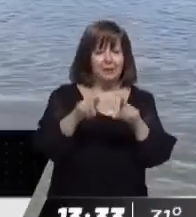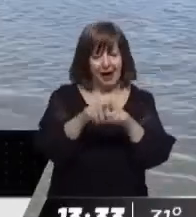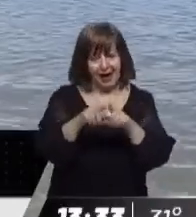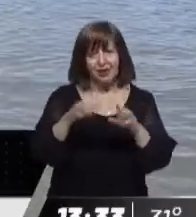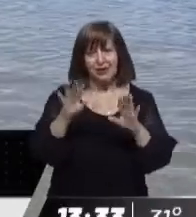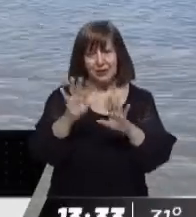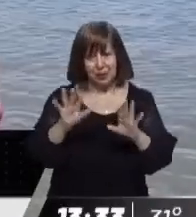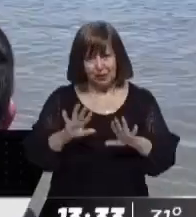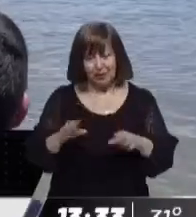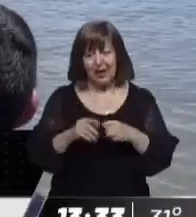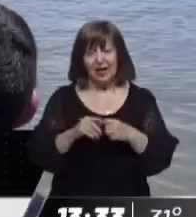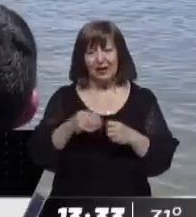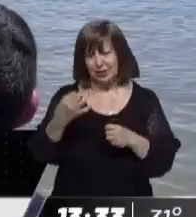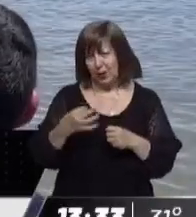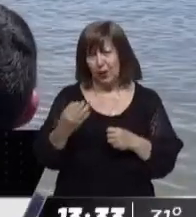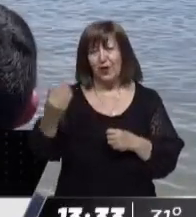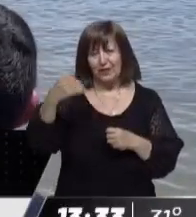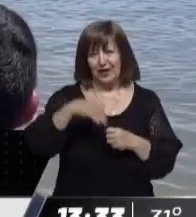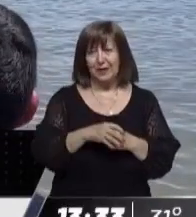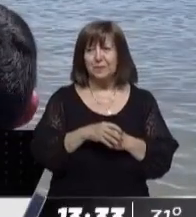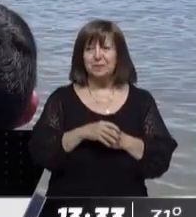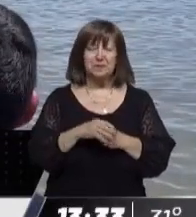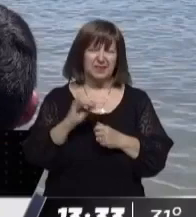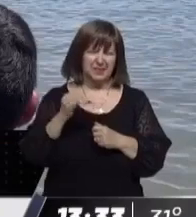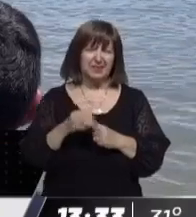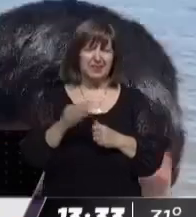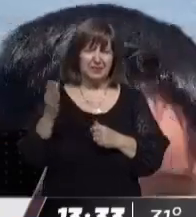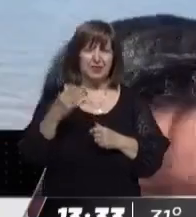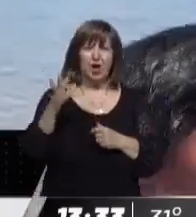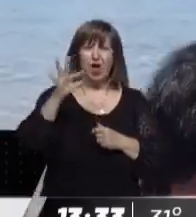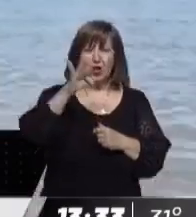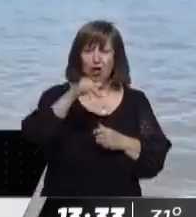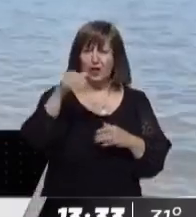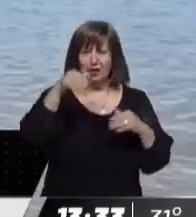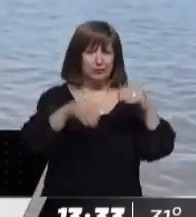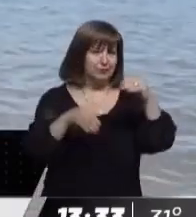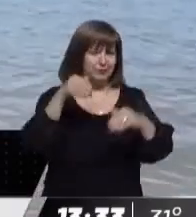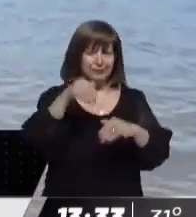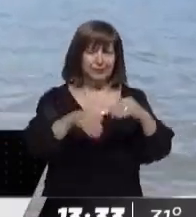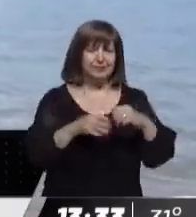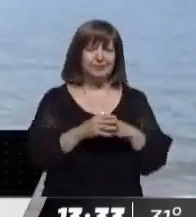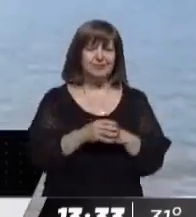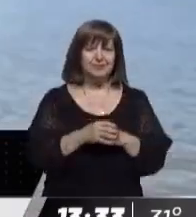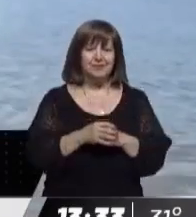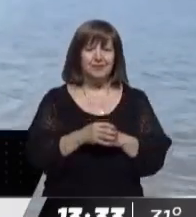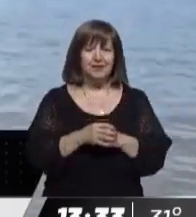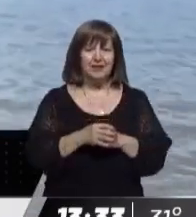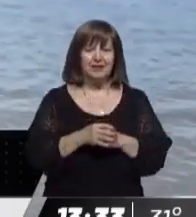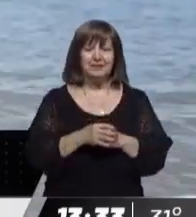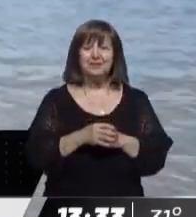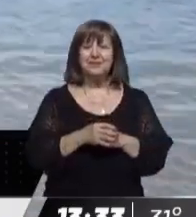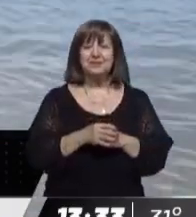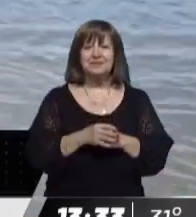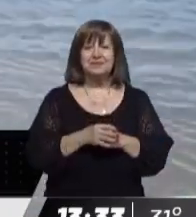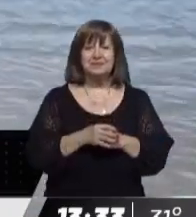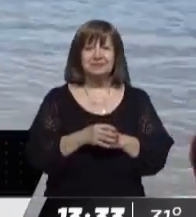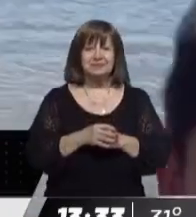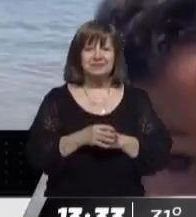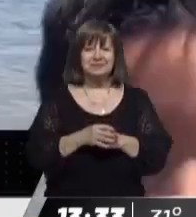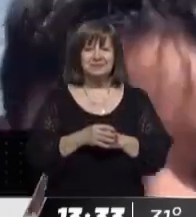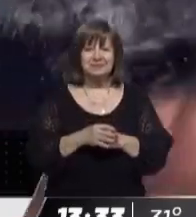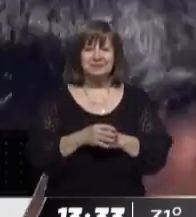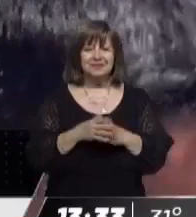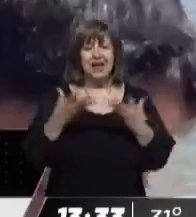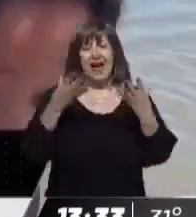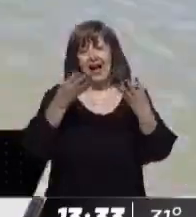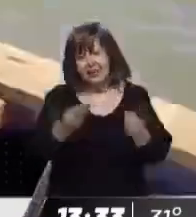están seguramente. ¿Ya están invitados? Sí, todos los días vienen ellos acá, sí. Gondolero, como el gondolero de Venecia, pero